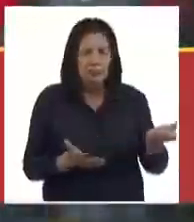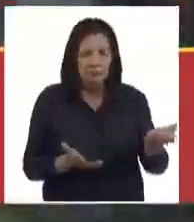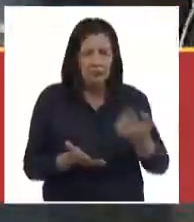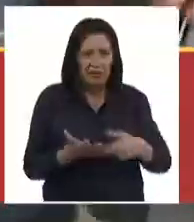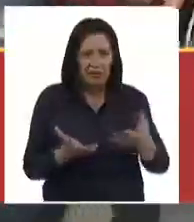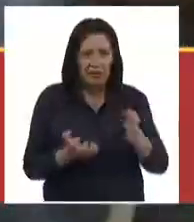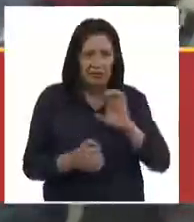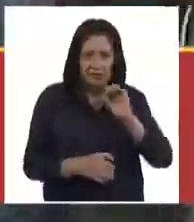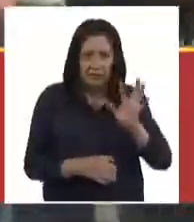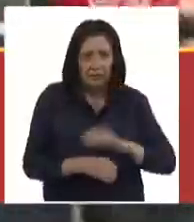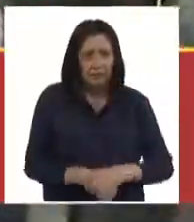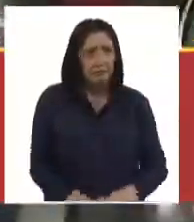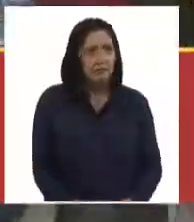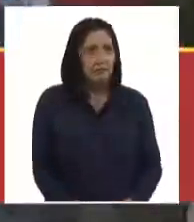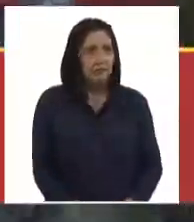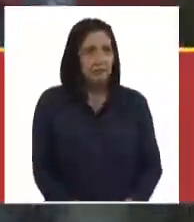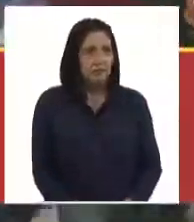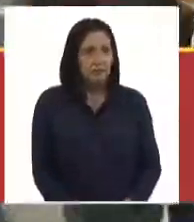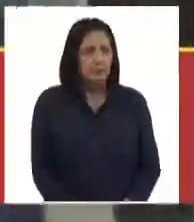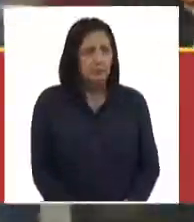candidato.